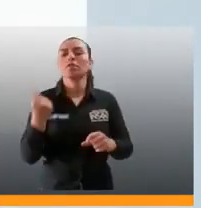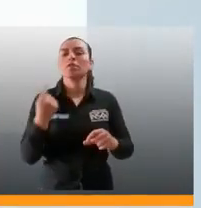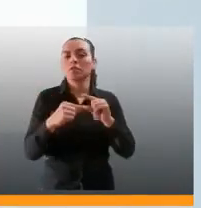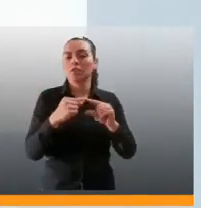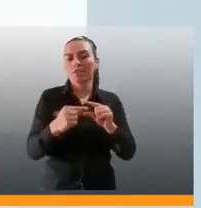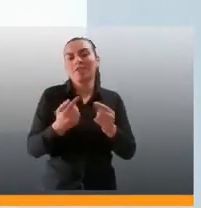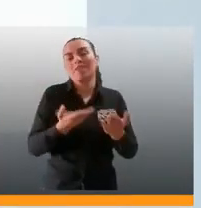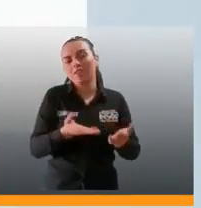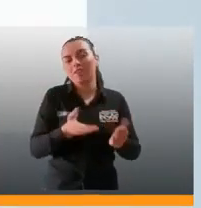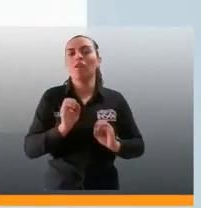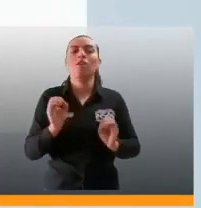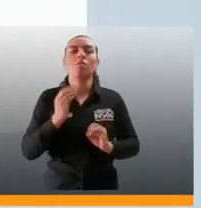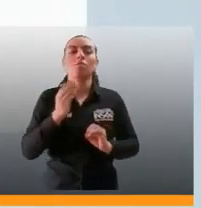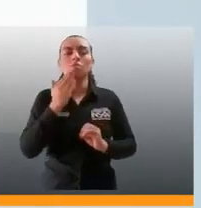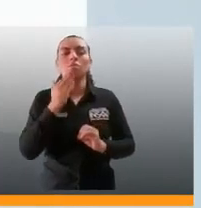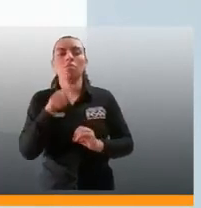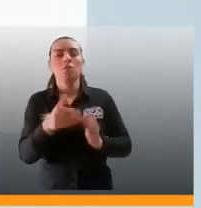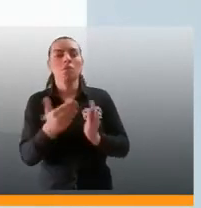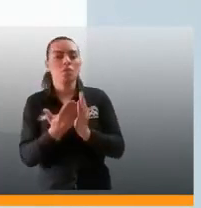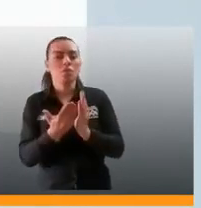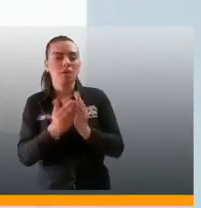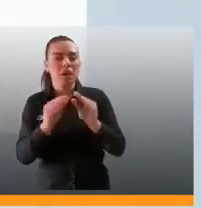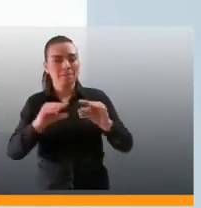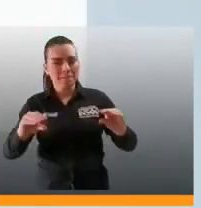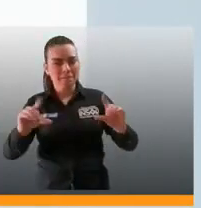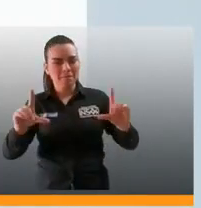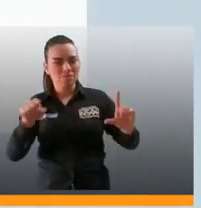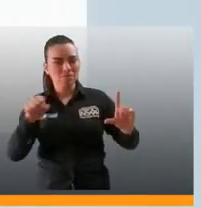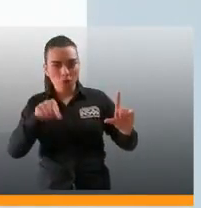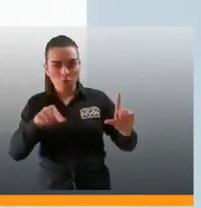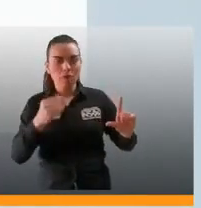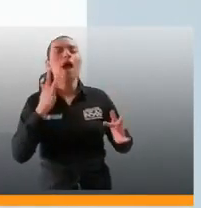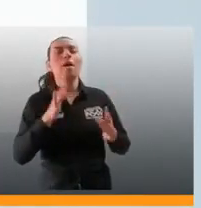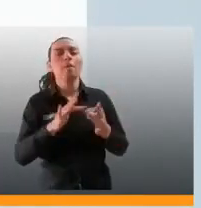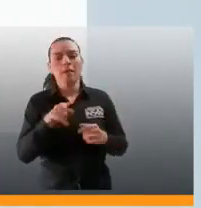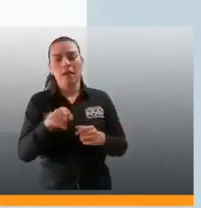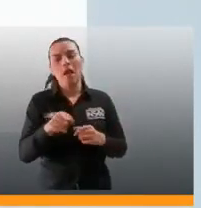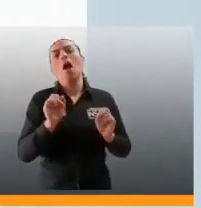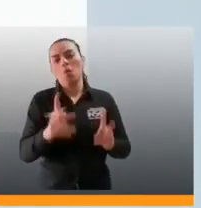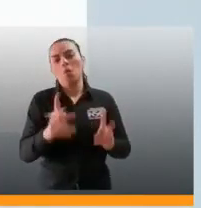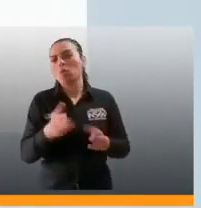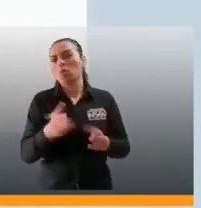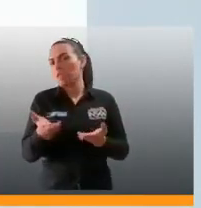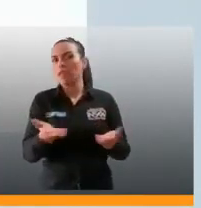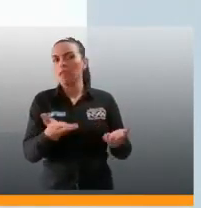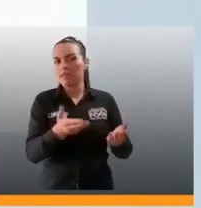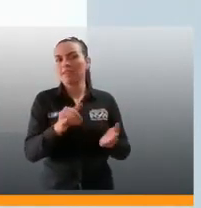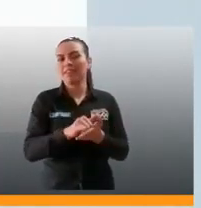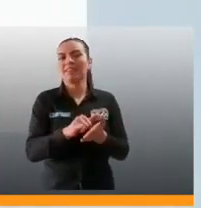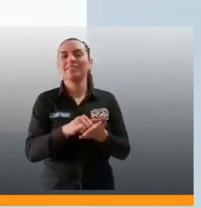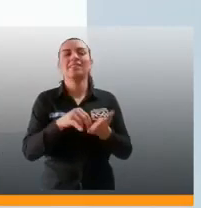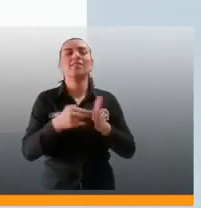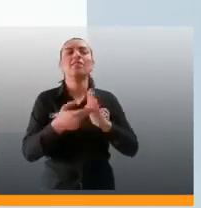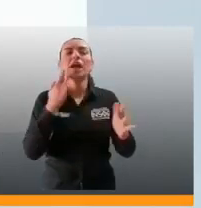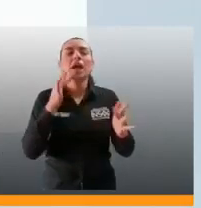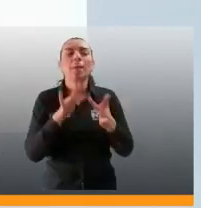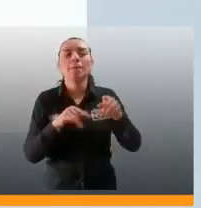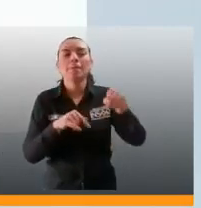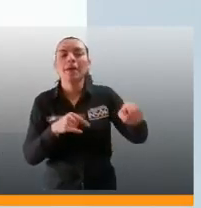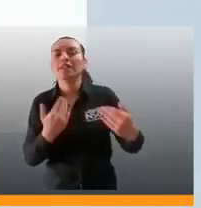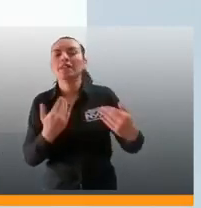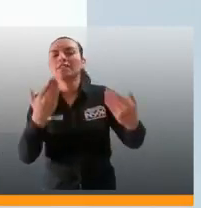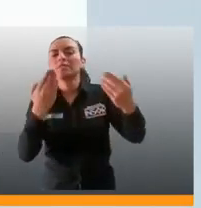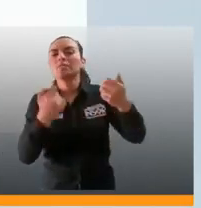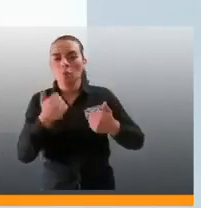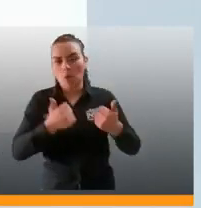plataforma educativa, entonces revisar cuál de esas herramientas podemos poner a disposición para mantener esa interacción y